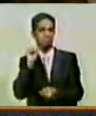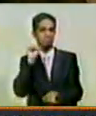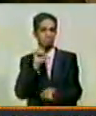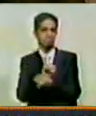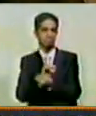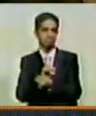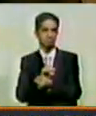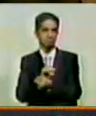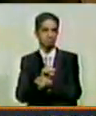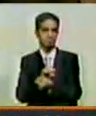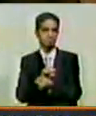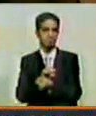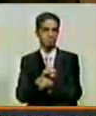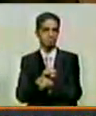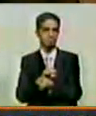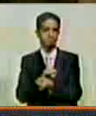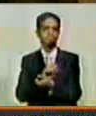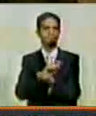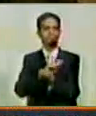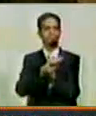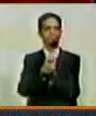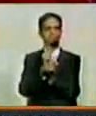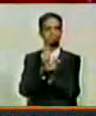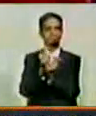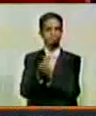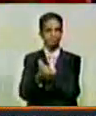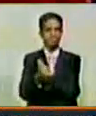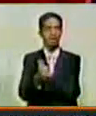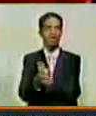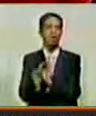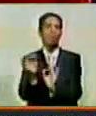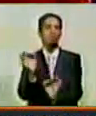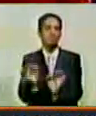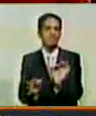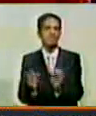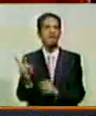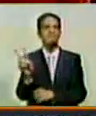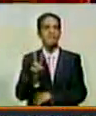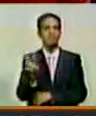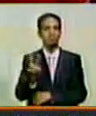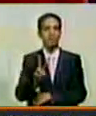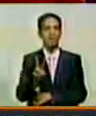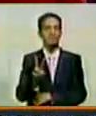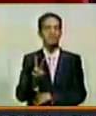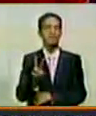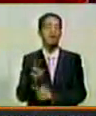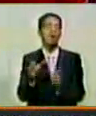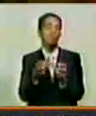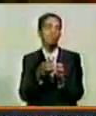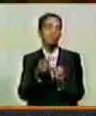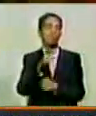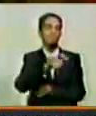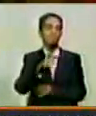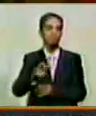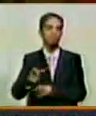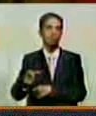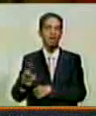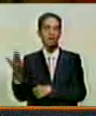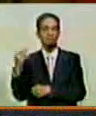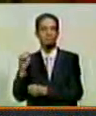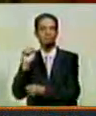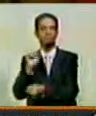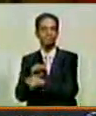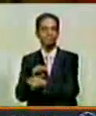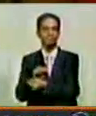en el marco de la justicia venezolana para un conjunto de venezolanos y venezolanos privados de libertad por